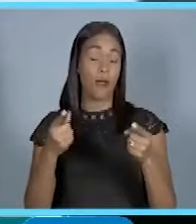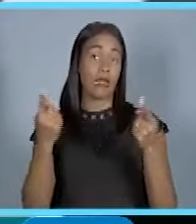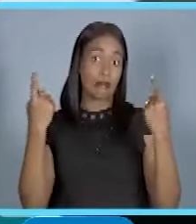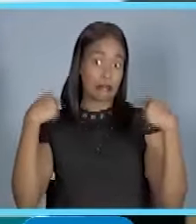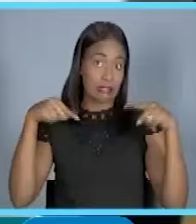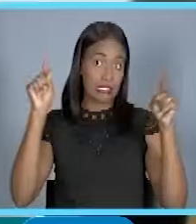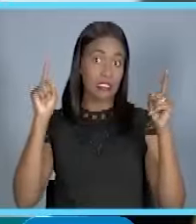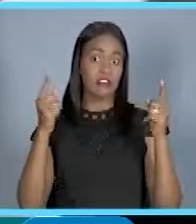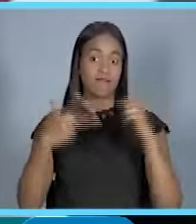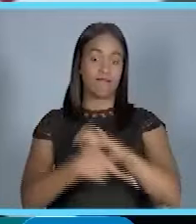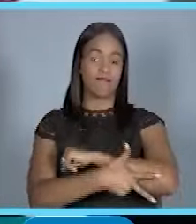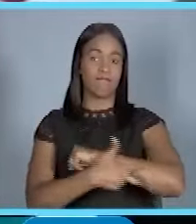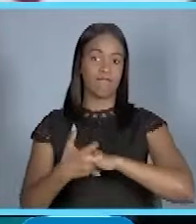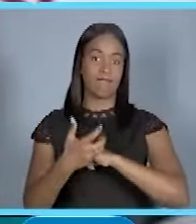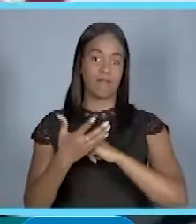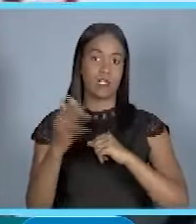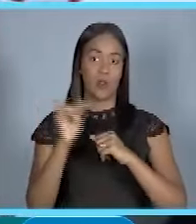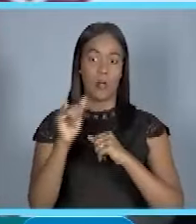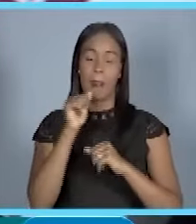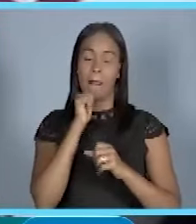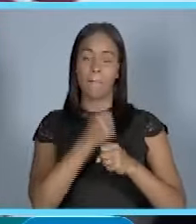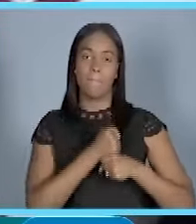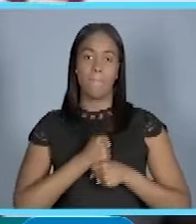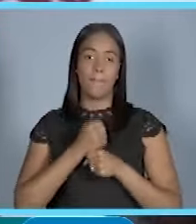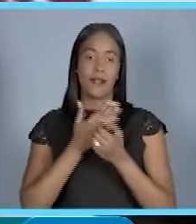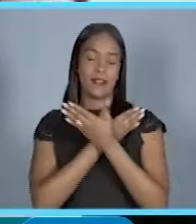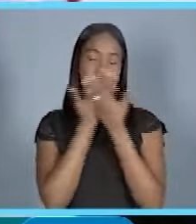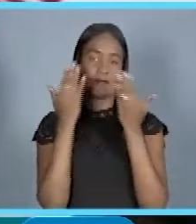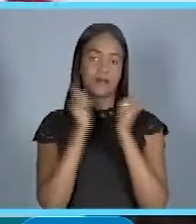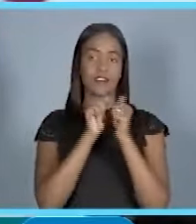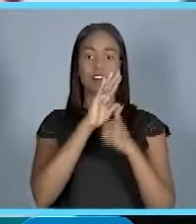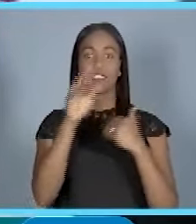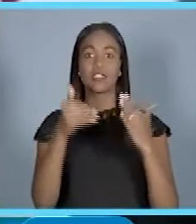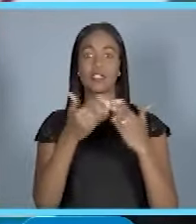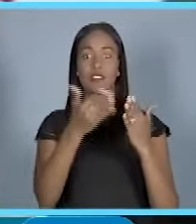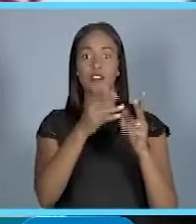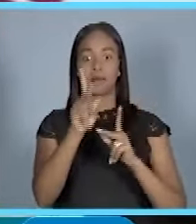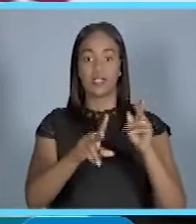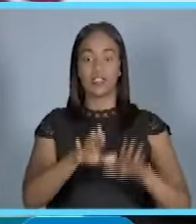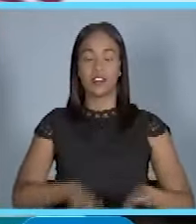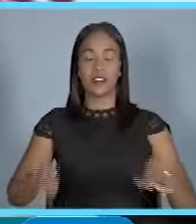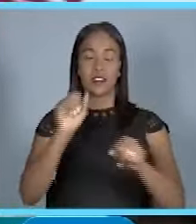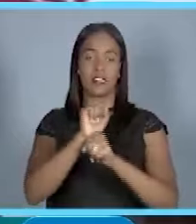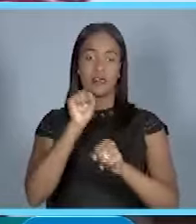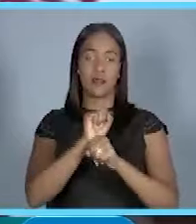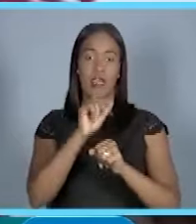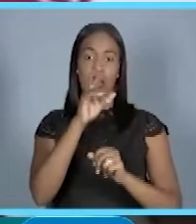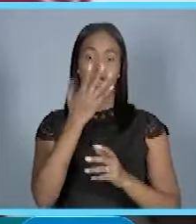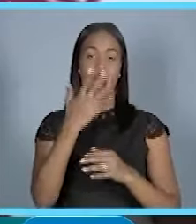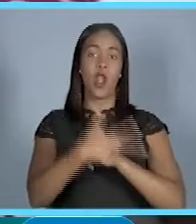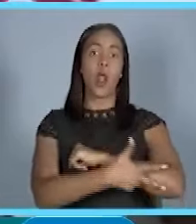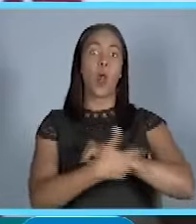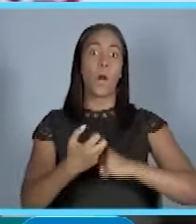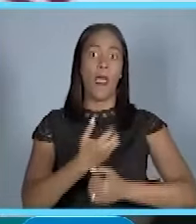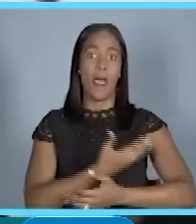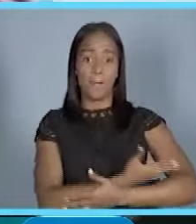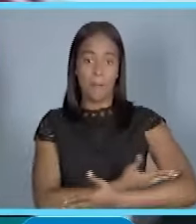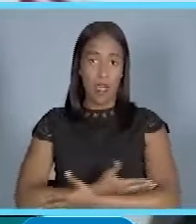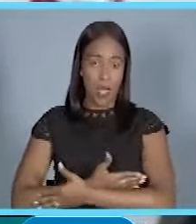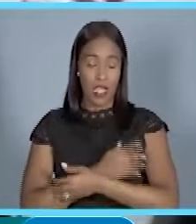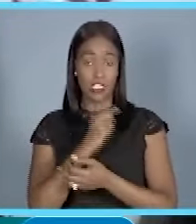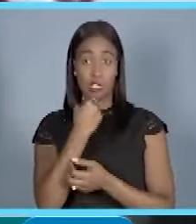logrado burlar la seguridad de toda una maternidad y fabricar todo un crimen,